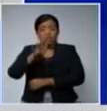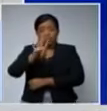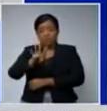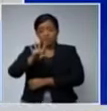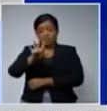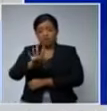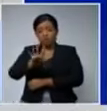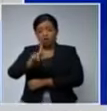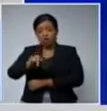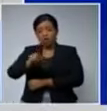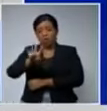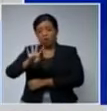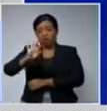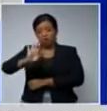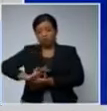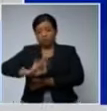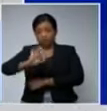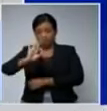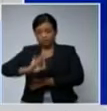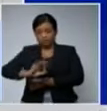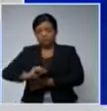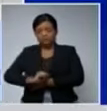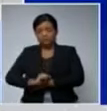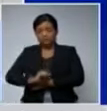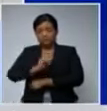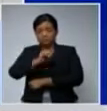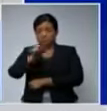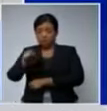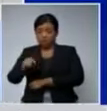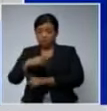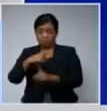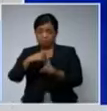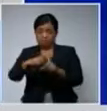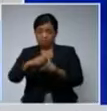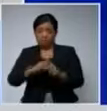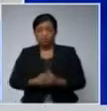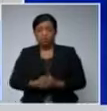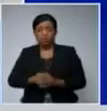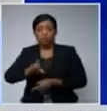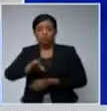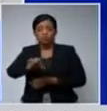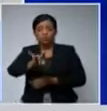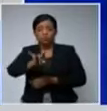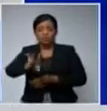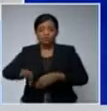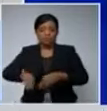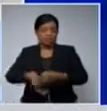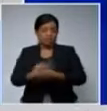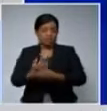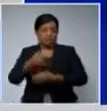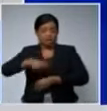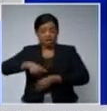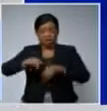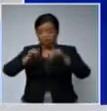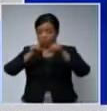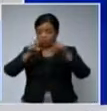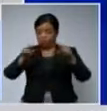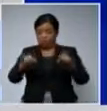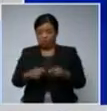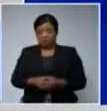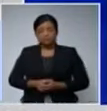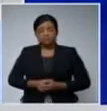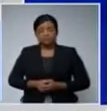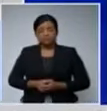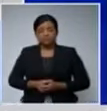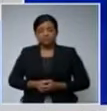45,4% de la incidencia de COVID en los últimos 15 días en Cuba. Melena del Sur